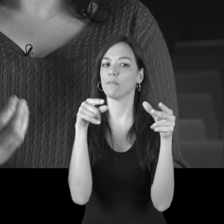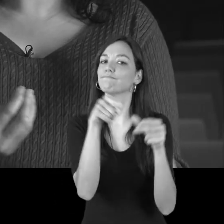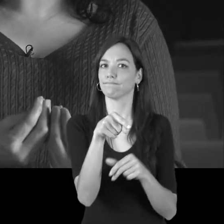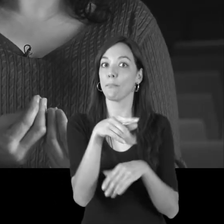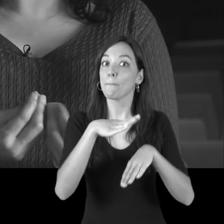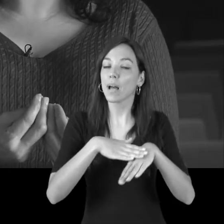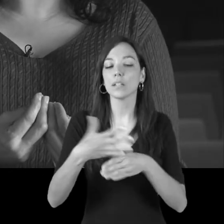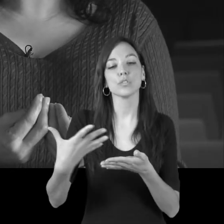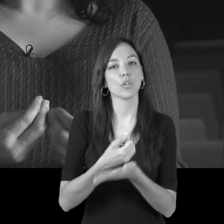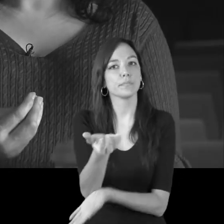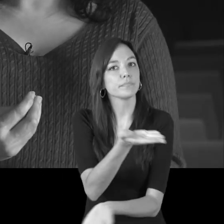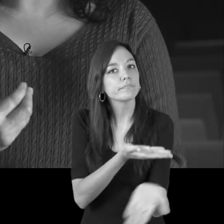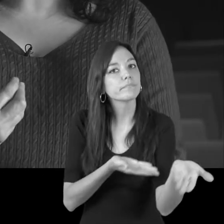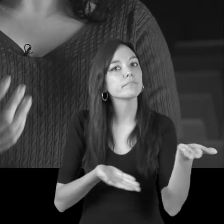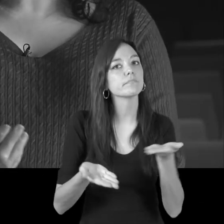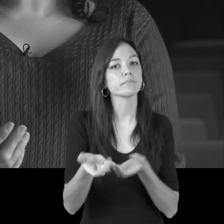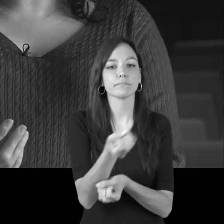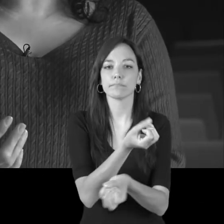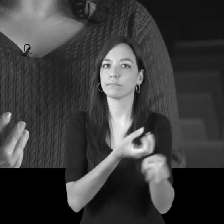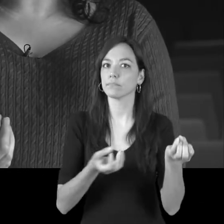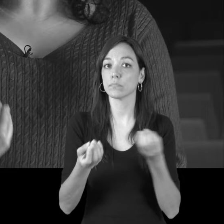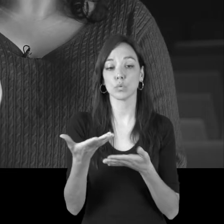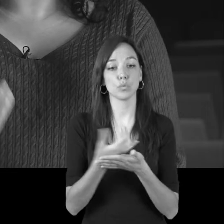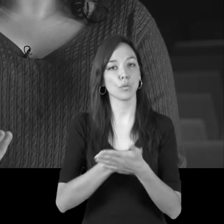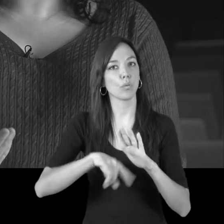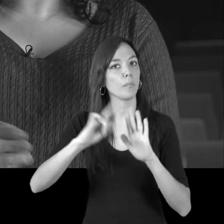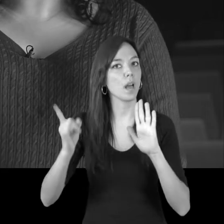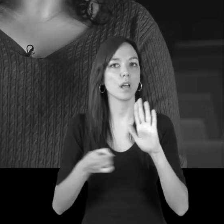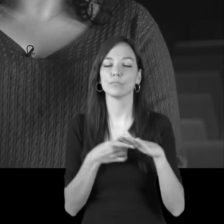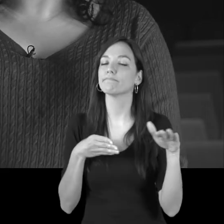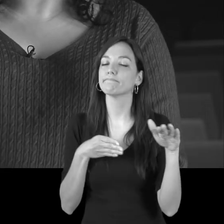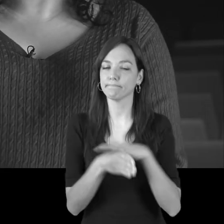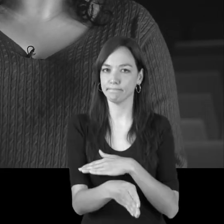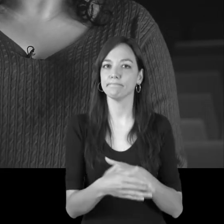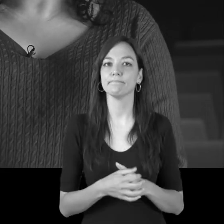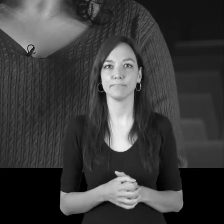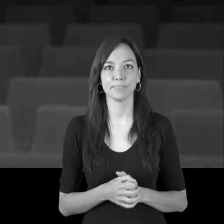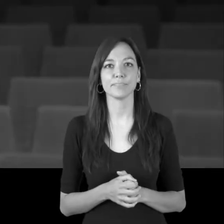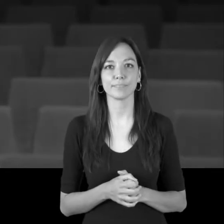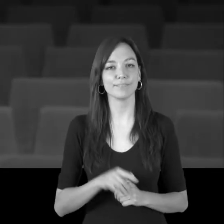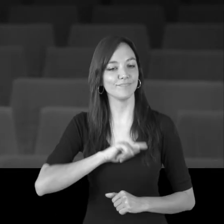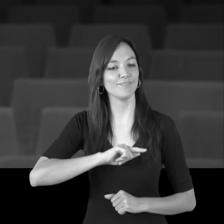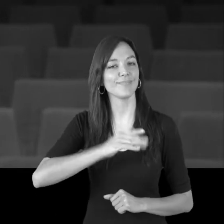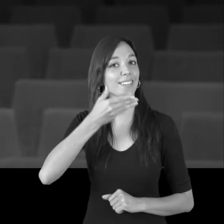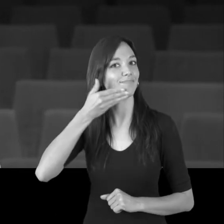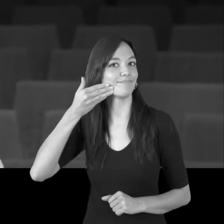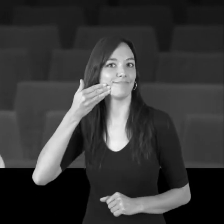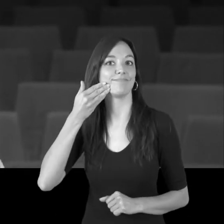cohesión social, para que todo el mundo pueda aportar su granito de arena y se haga algo totalmente accesible.